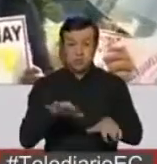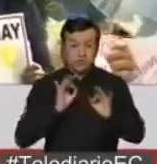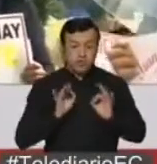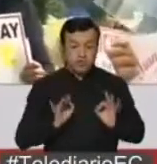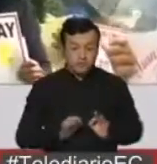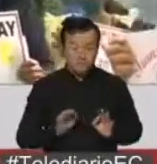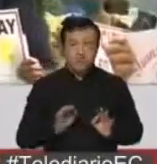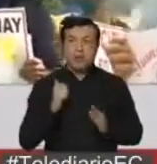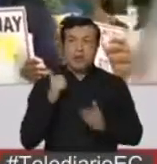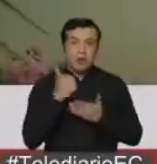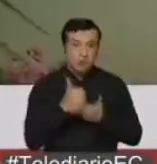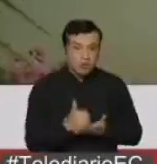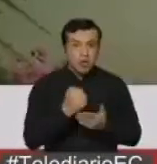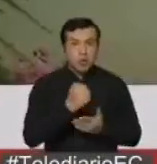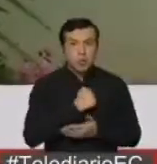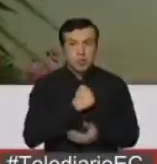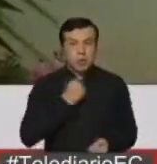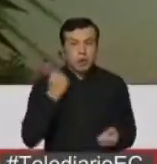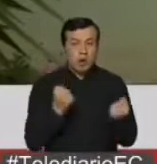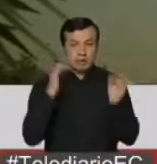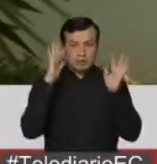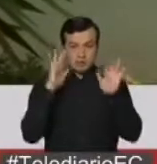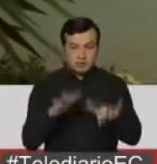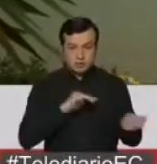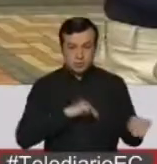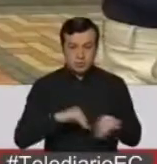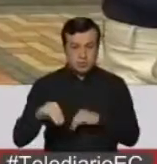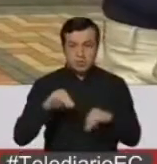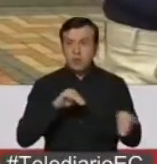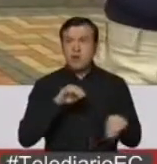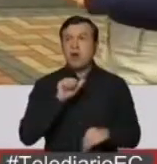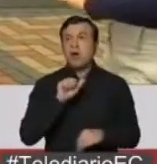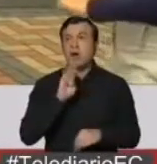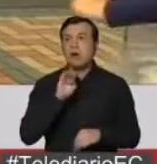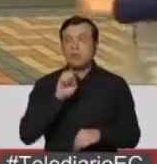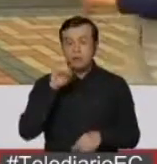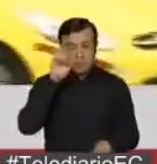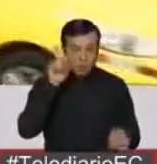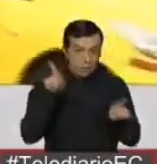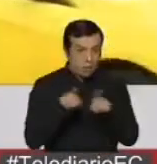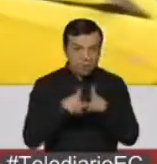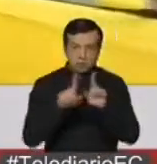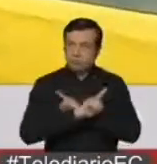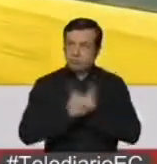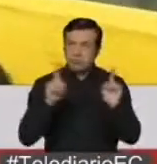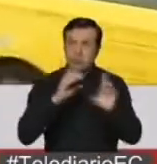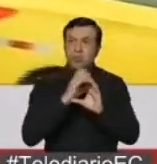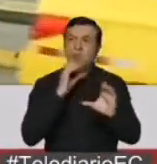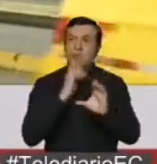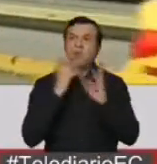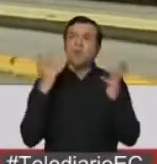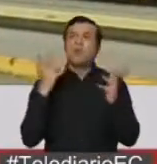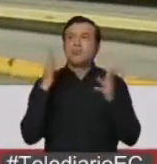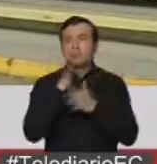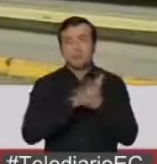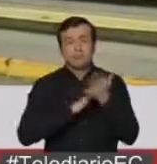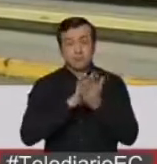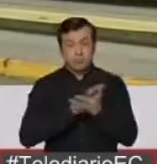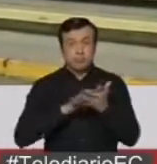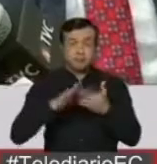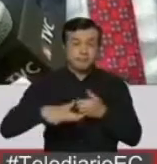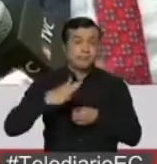entre ayudantes y propietarios. El secretario de Movilidad, Guillermo Abad, mostró su desacuerdo con la movilización de buses porque trajo consecuencias para